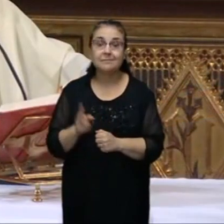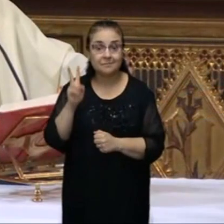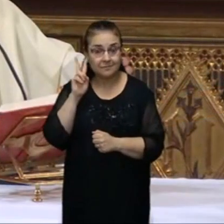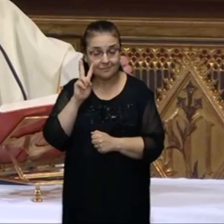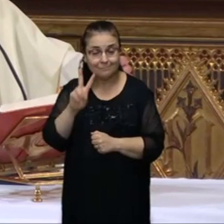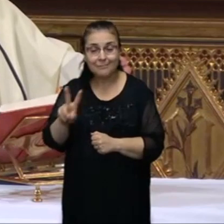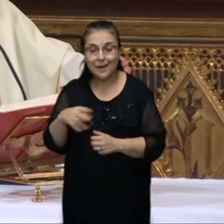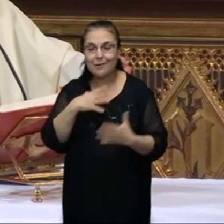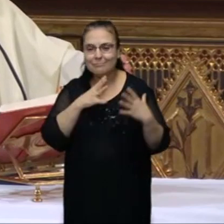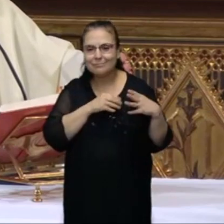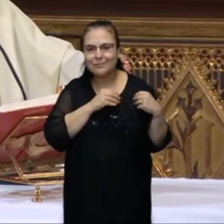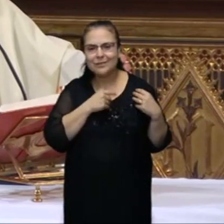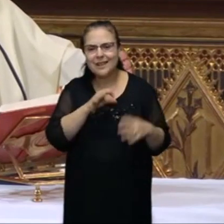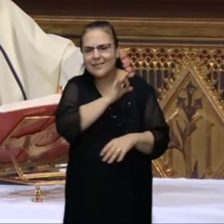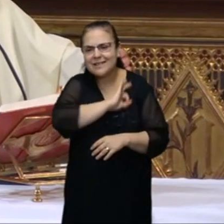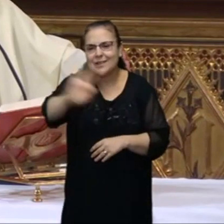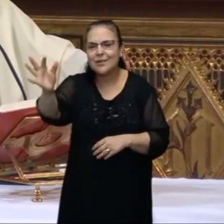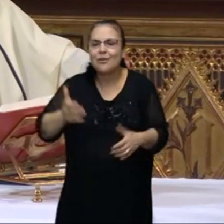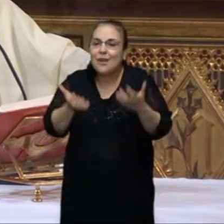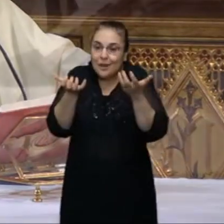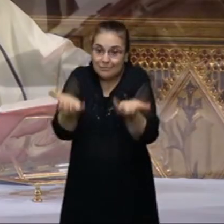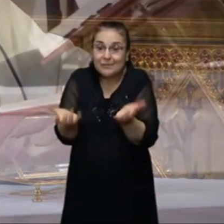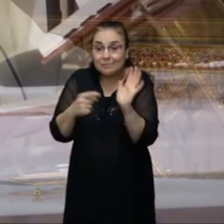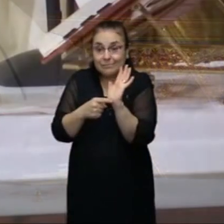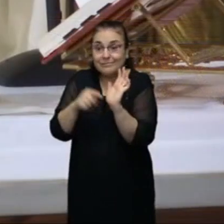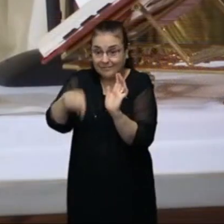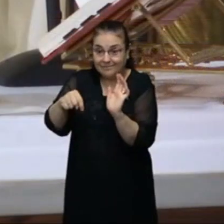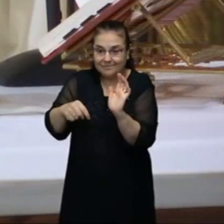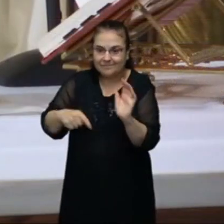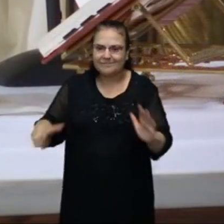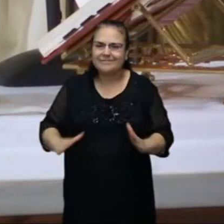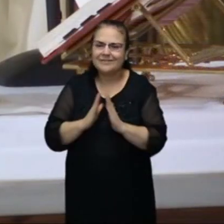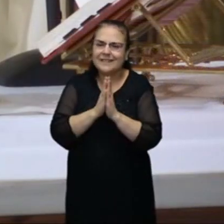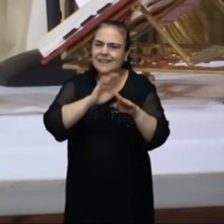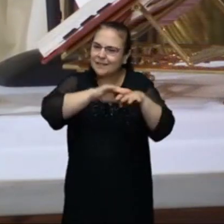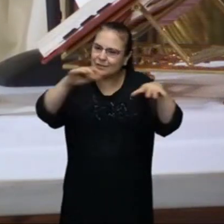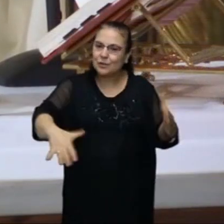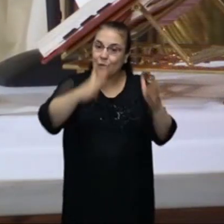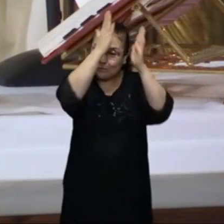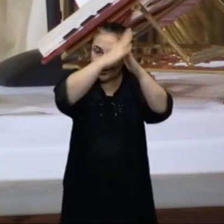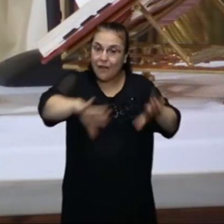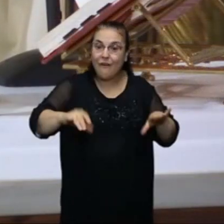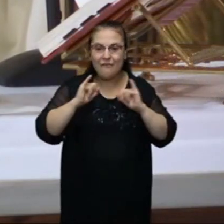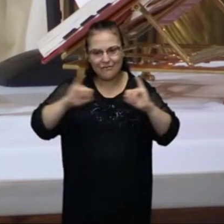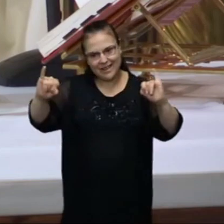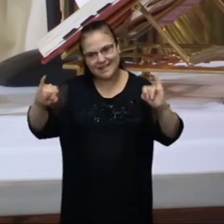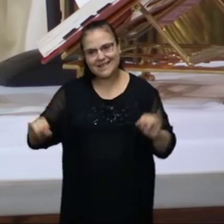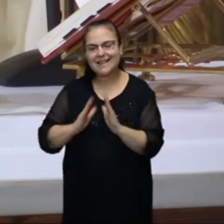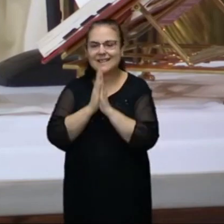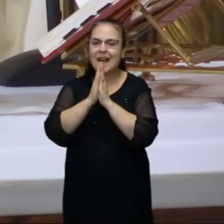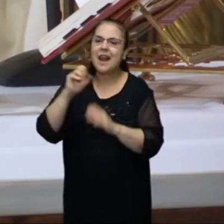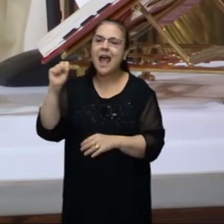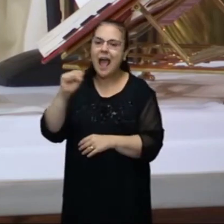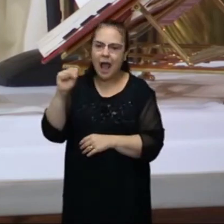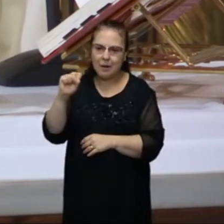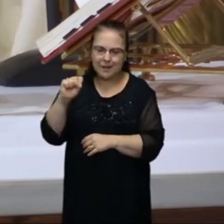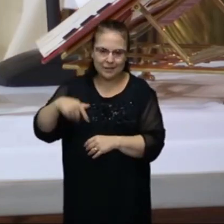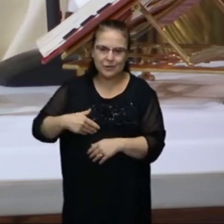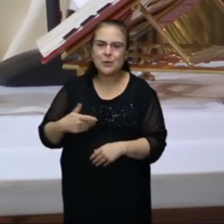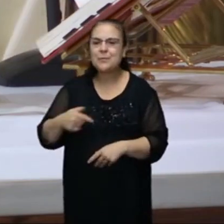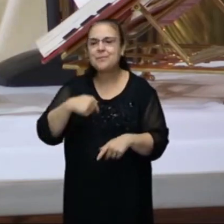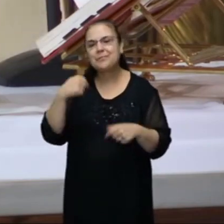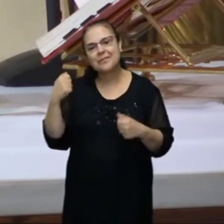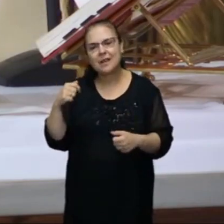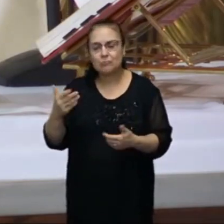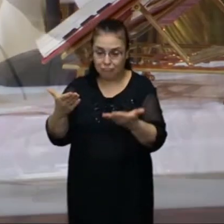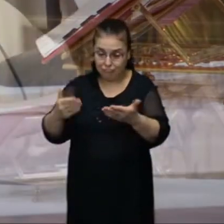Mira con bondad, Señor, las ofrendas que presentamos en este santo altar en la fiesta de San Alberto Magno, para que glorifiquen tu nombre y nos